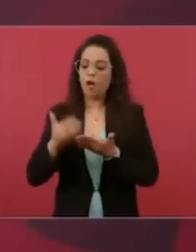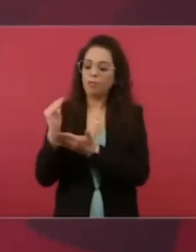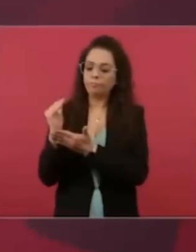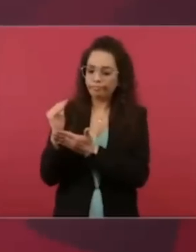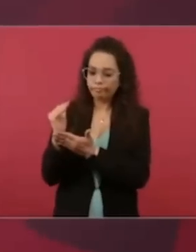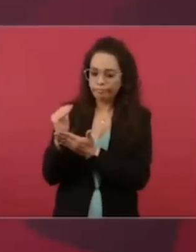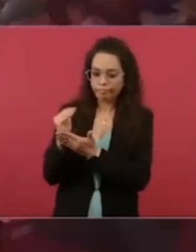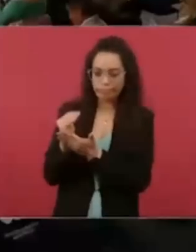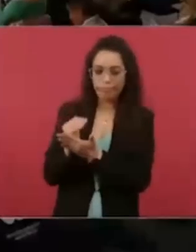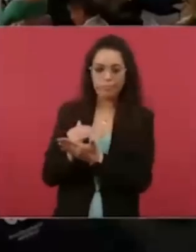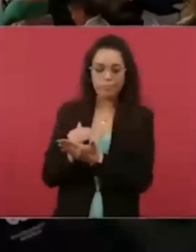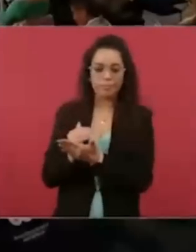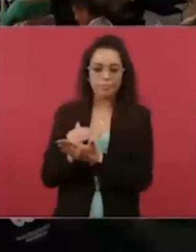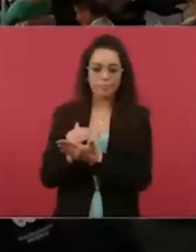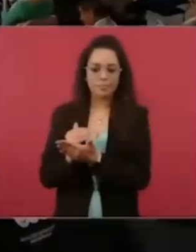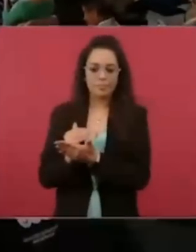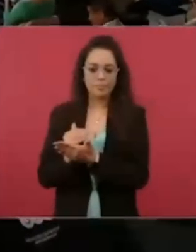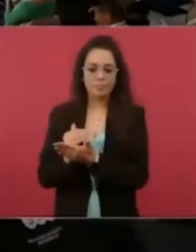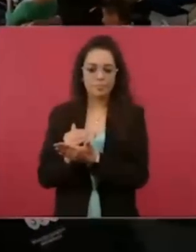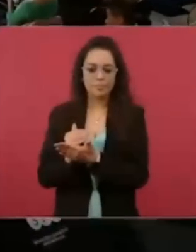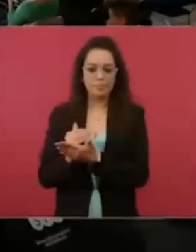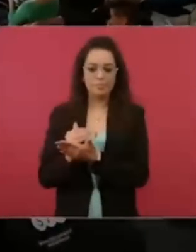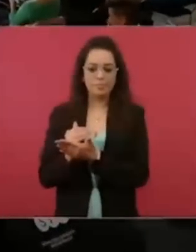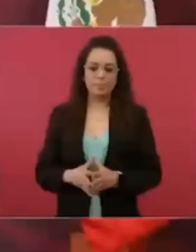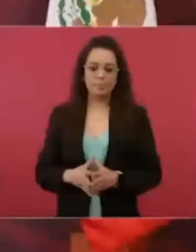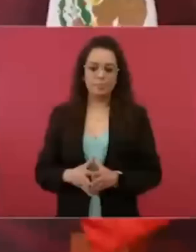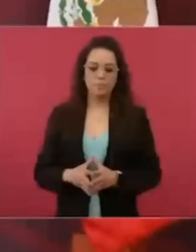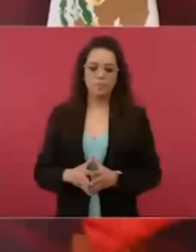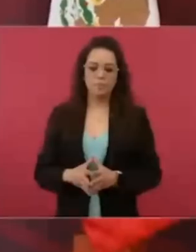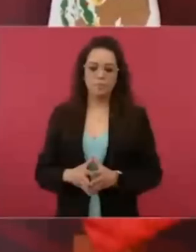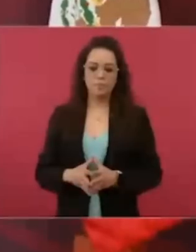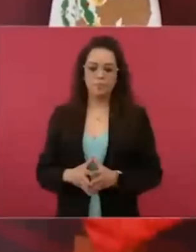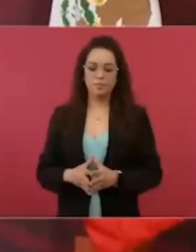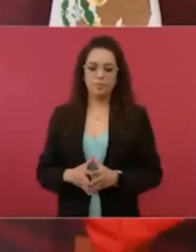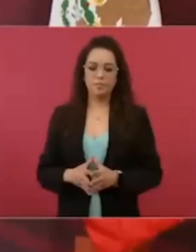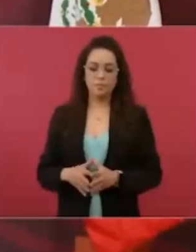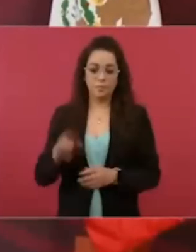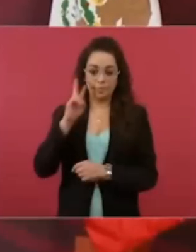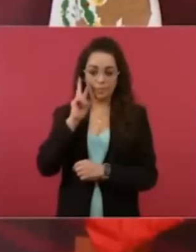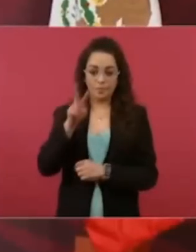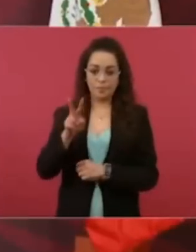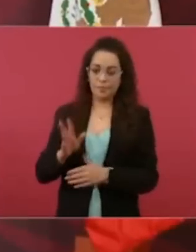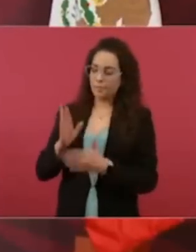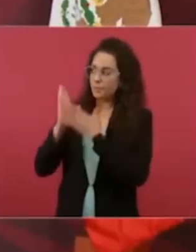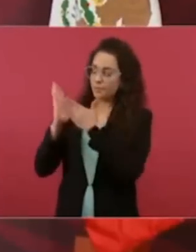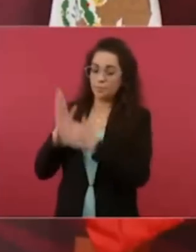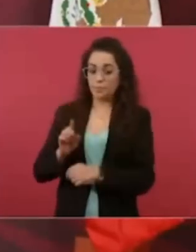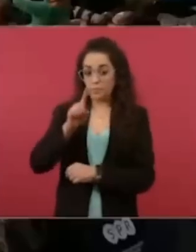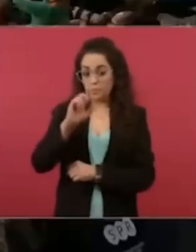otorgado que el presidente la tenía que recibir en la mañanera. Hoy el presidente le contesta.